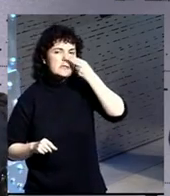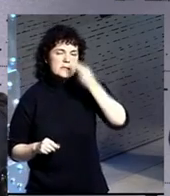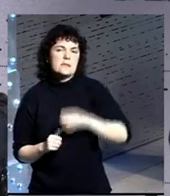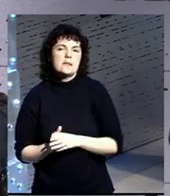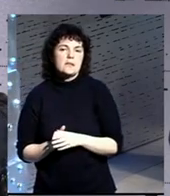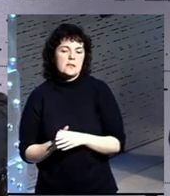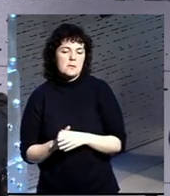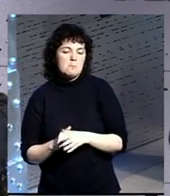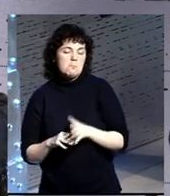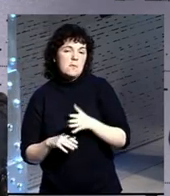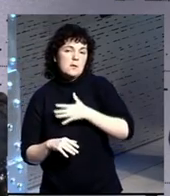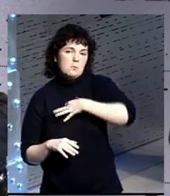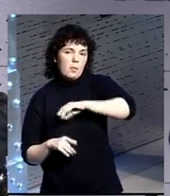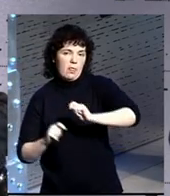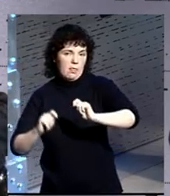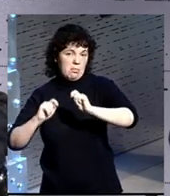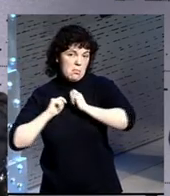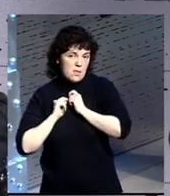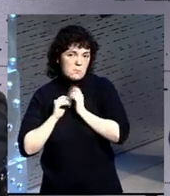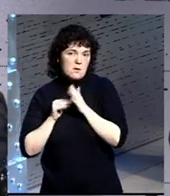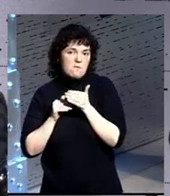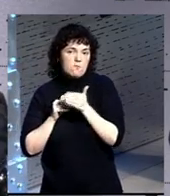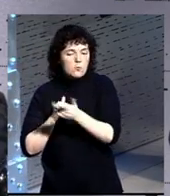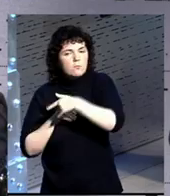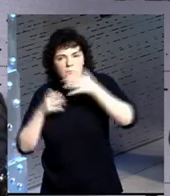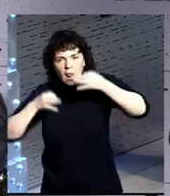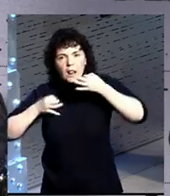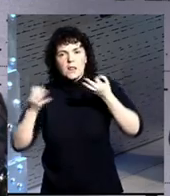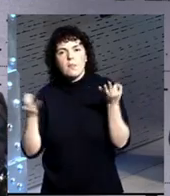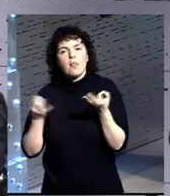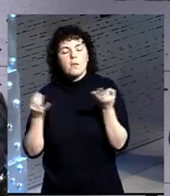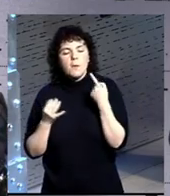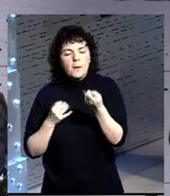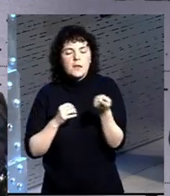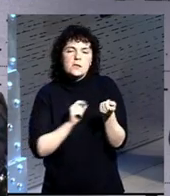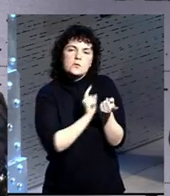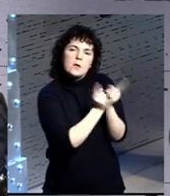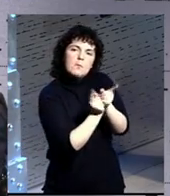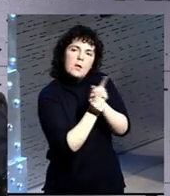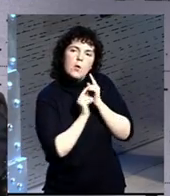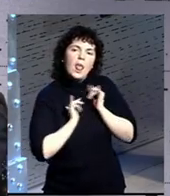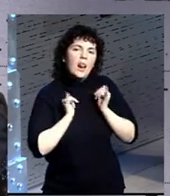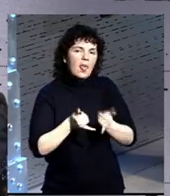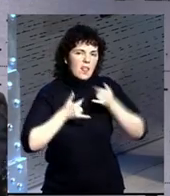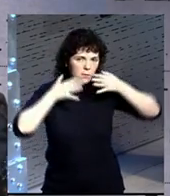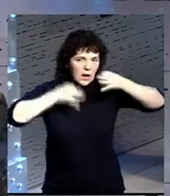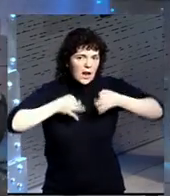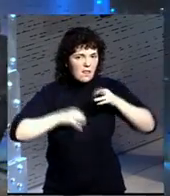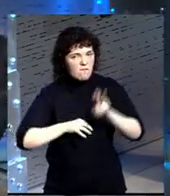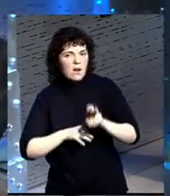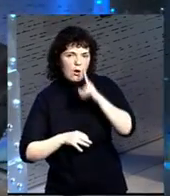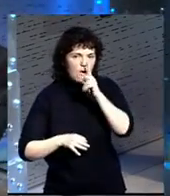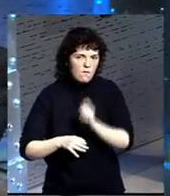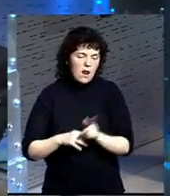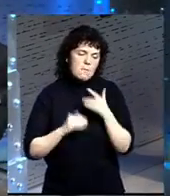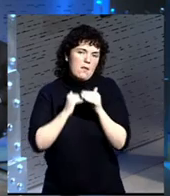a lo que nos pueden aportar, pero evidentemente también tenemos que ver cómo se van convirtiendo en iniciativas reales o sostenibles.